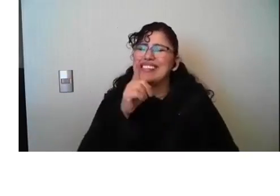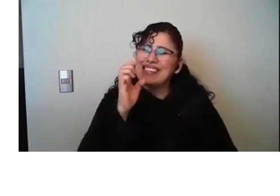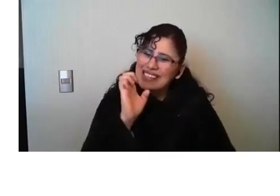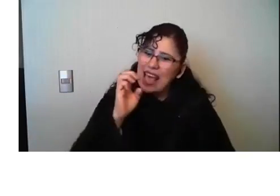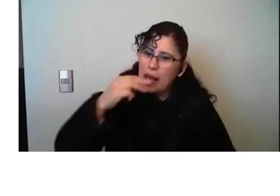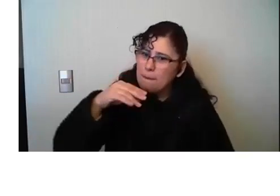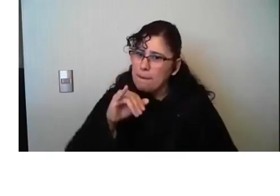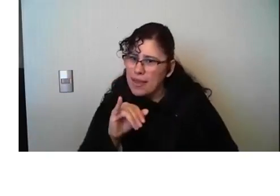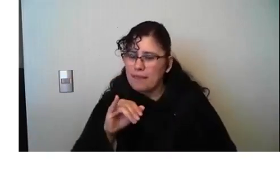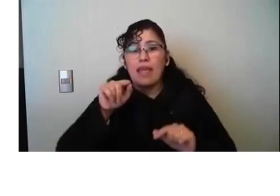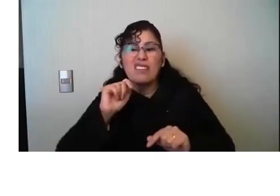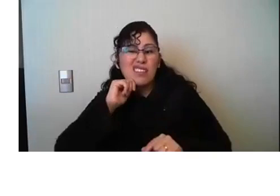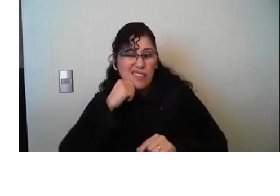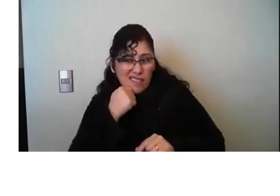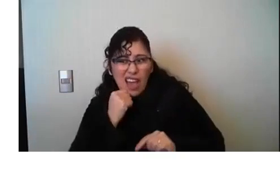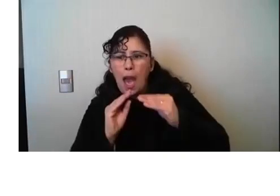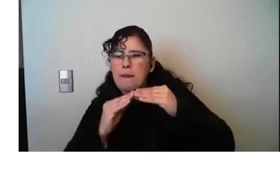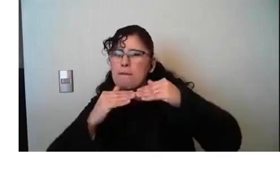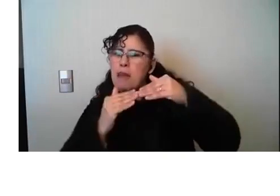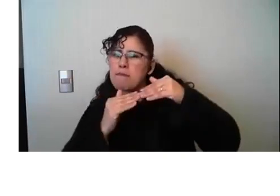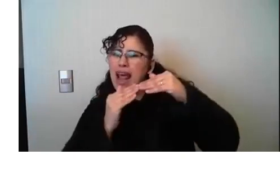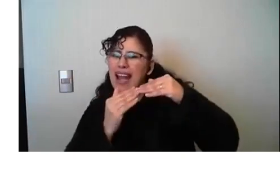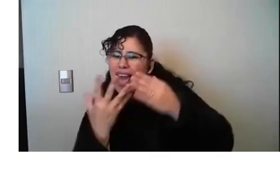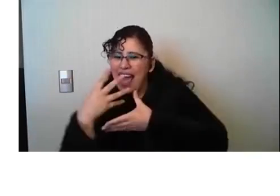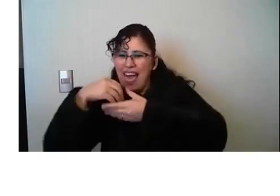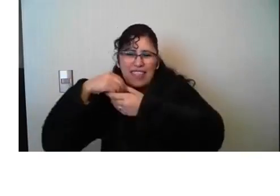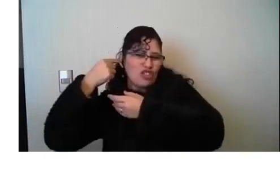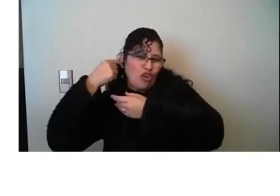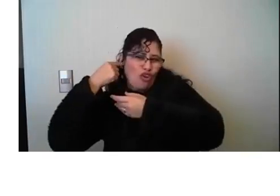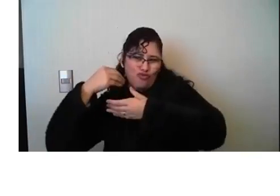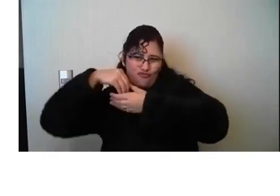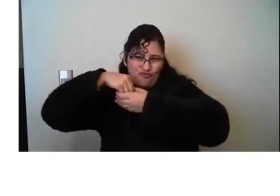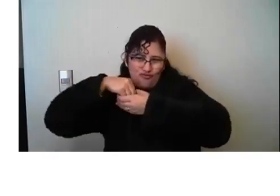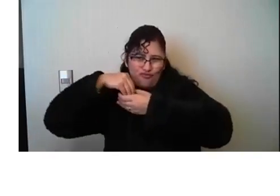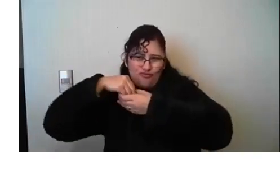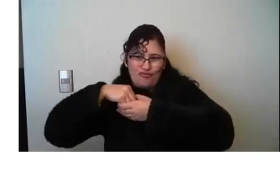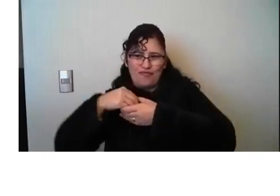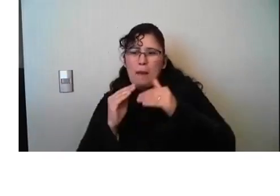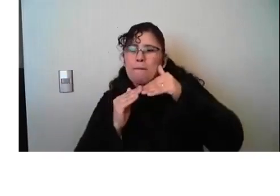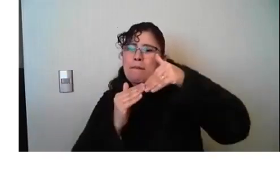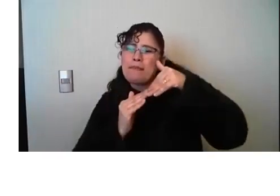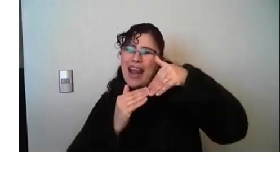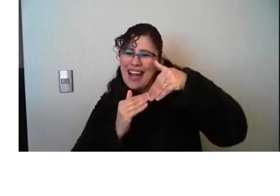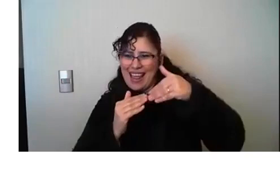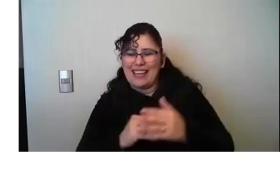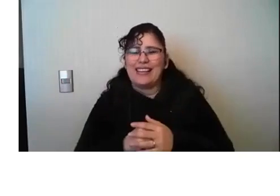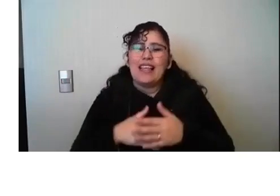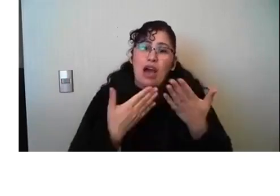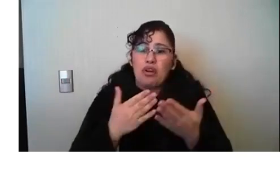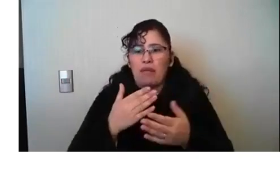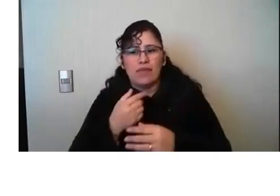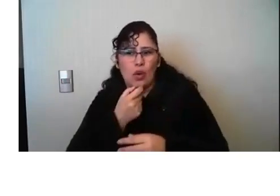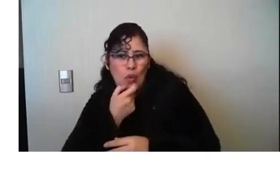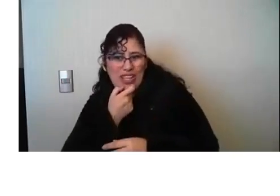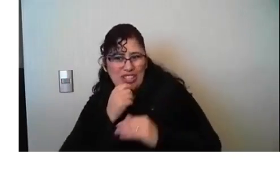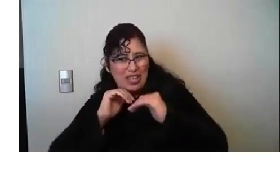membranosa del oído interno. ¿Sí? Si ustedes quieren agregar la parte ósea,